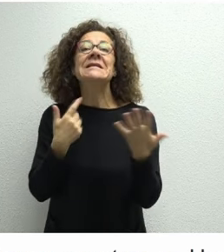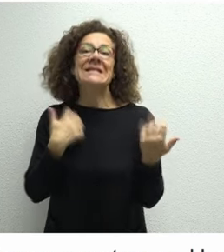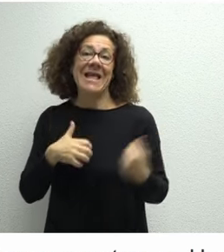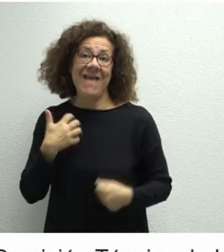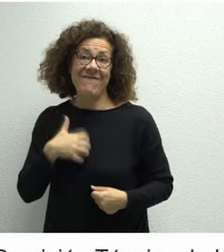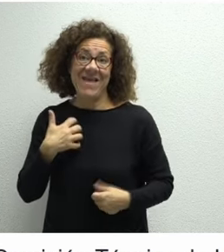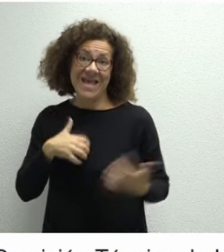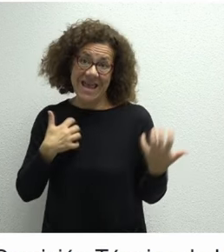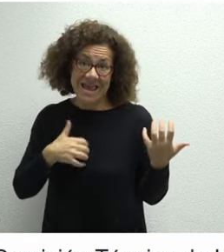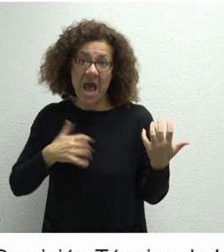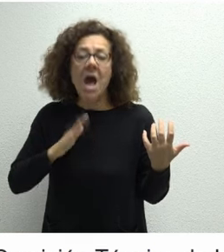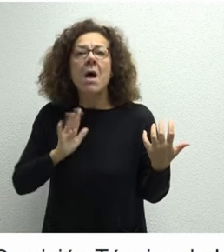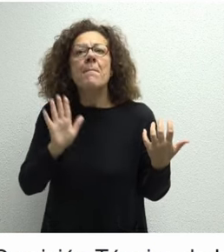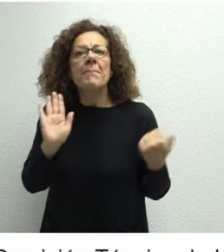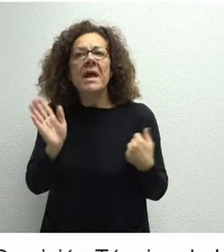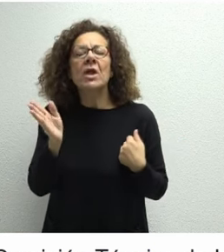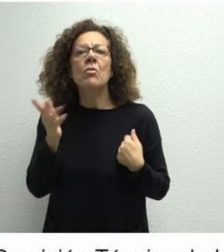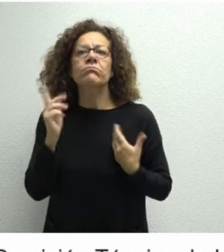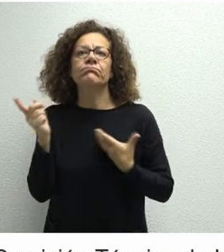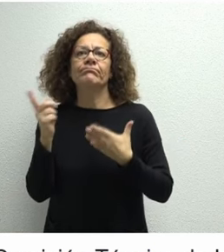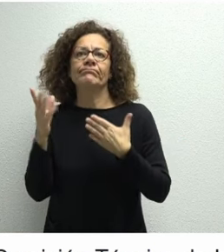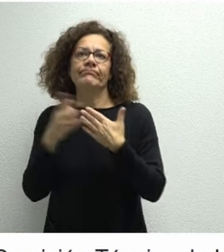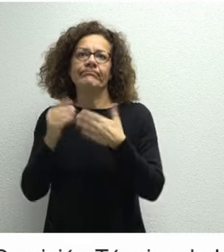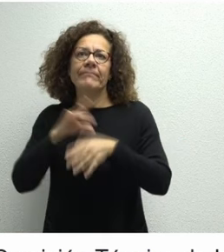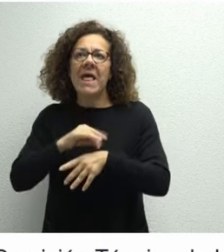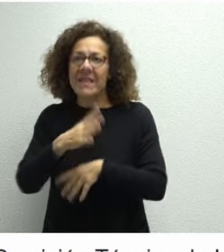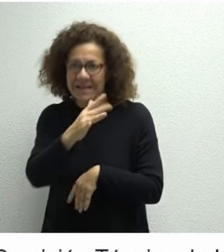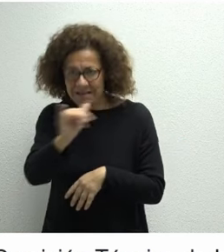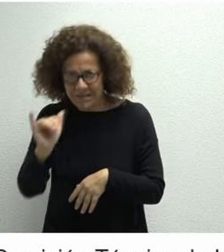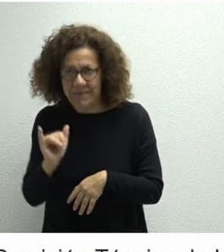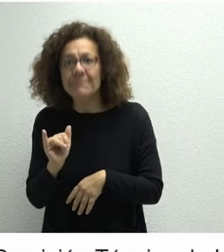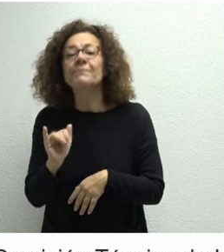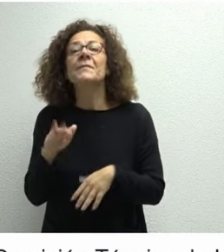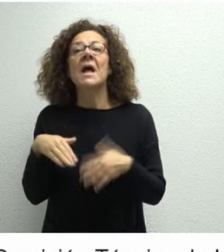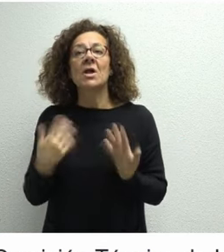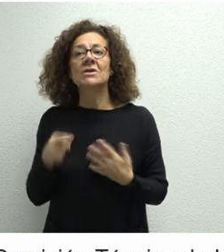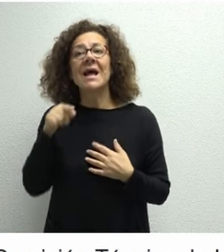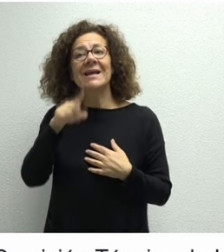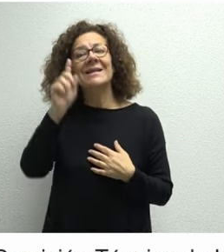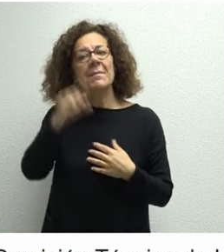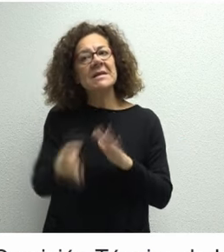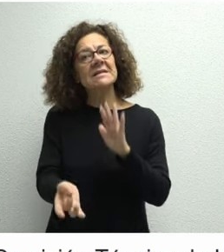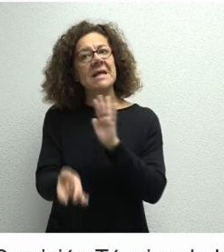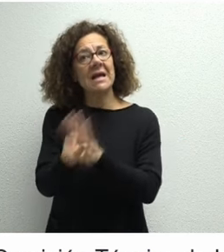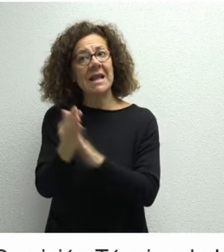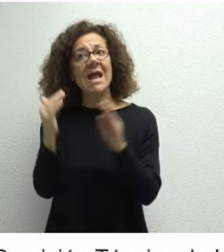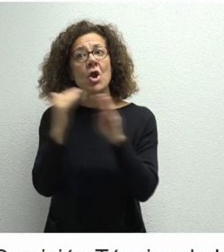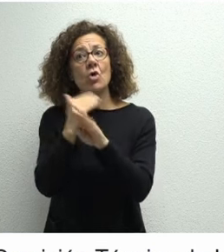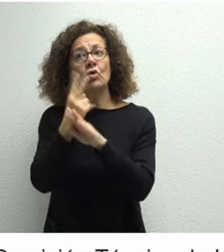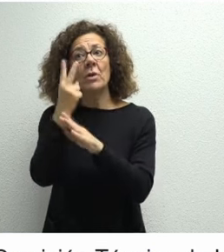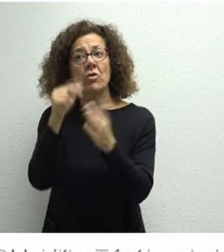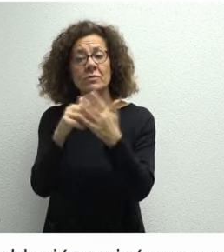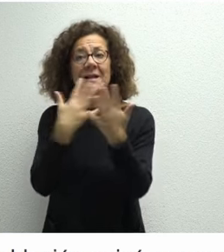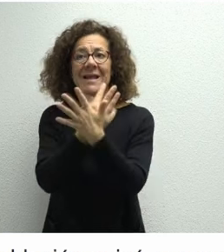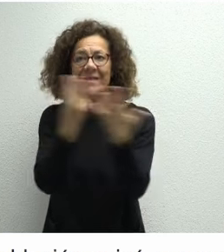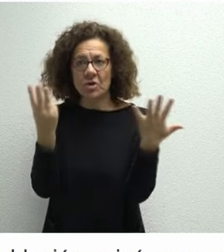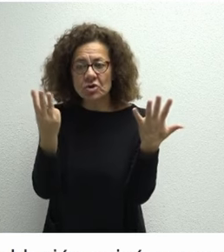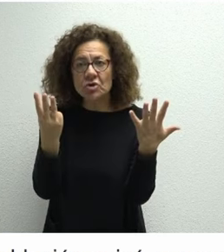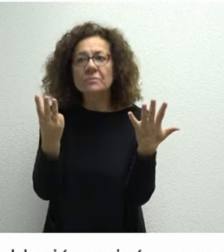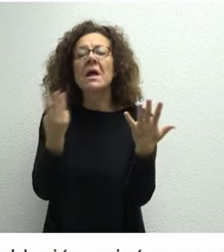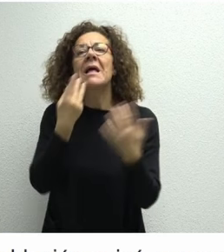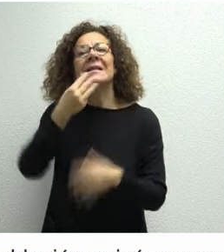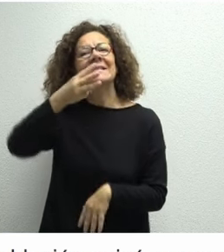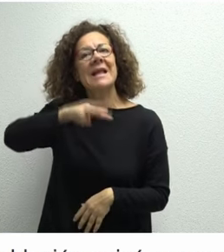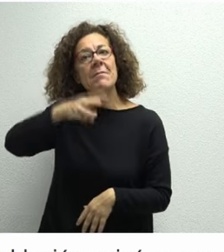eh Hay Muchos pacientes que tenemos que que atender entonces aquí también se crea en octubre de 2018 se hace con carácter